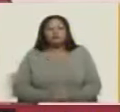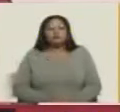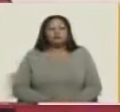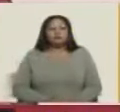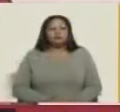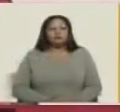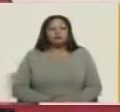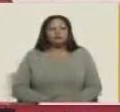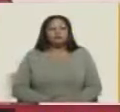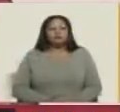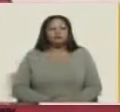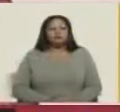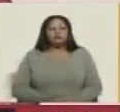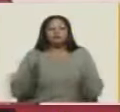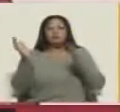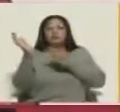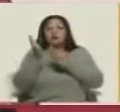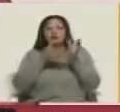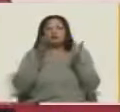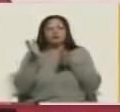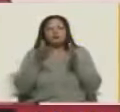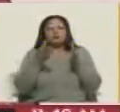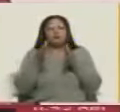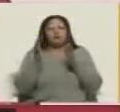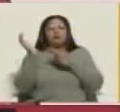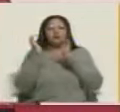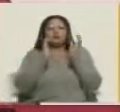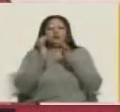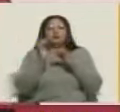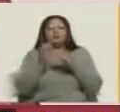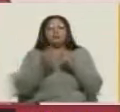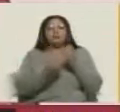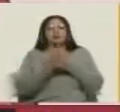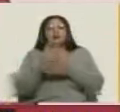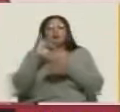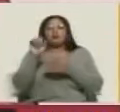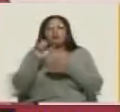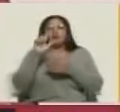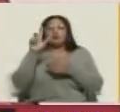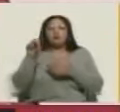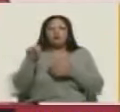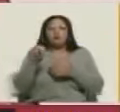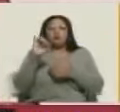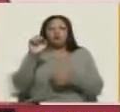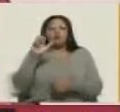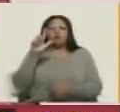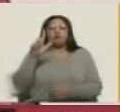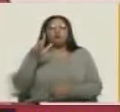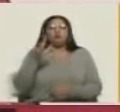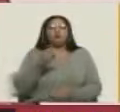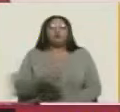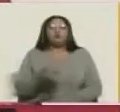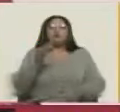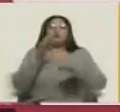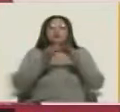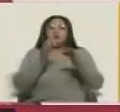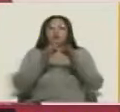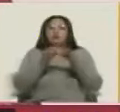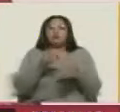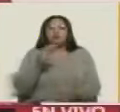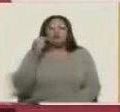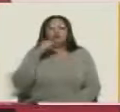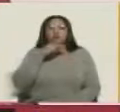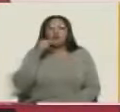Marzo, abril, mayo, junio, julio, septiembre,